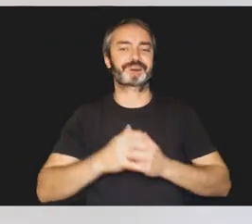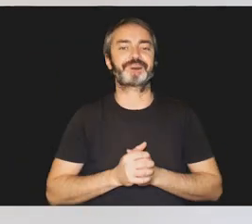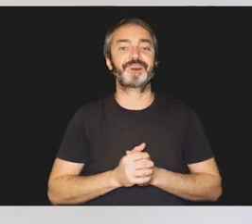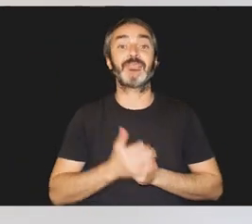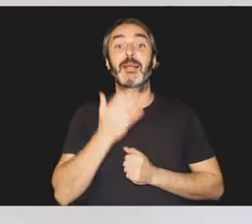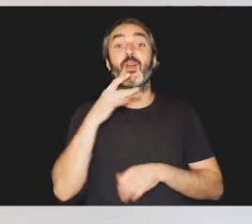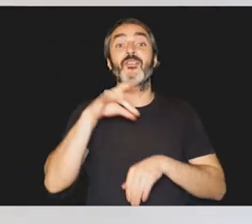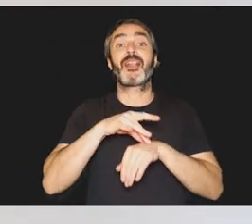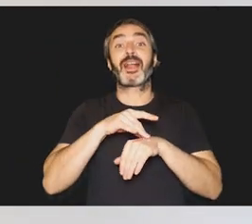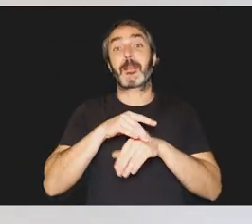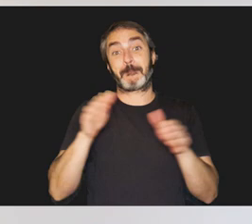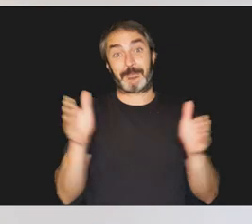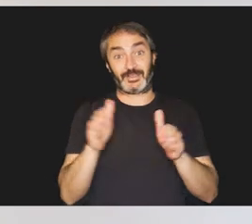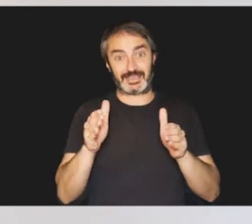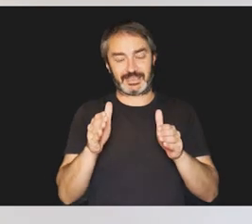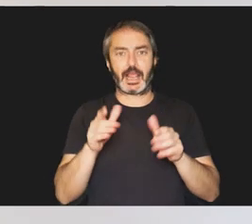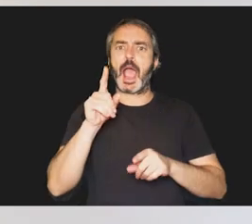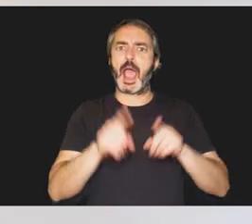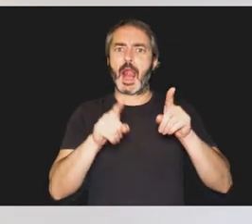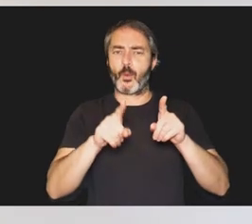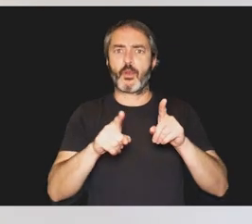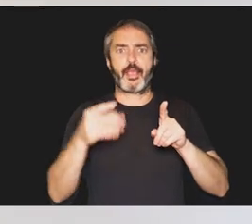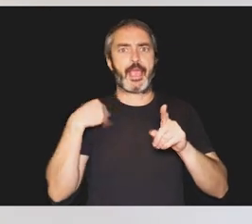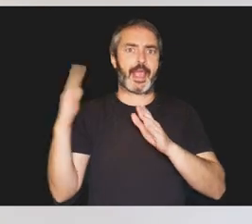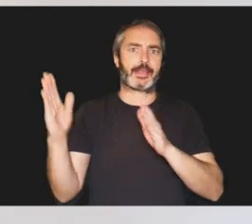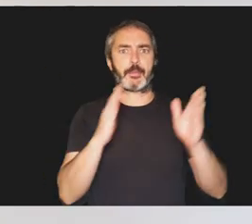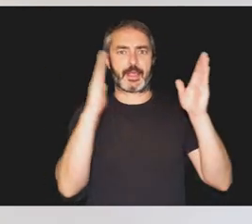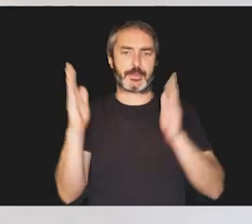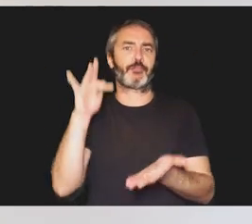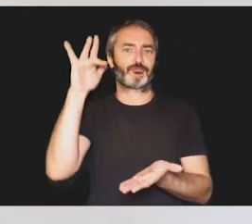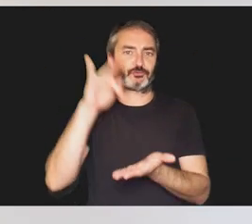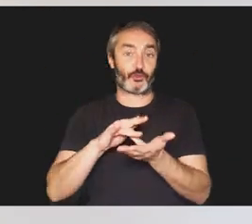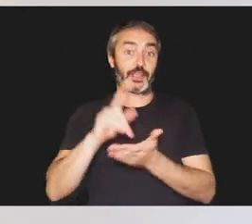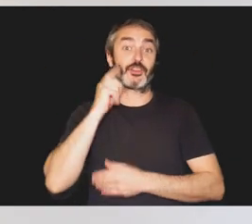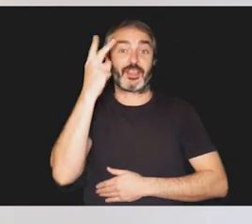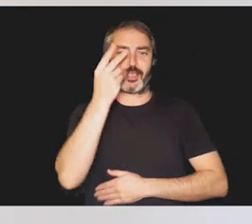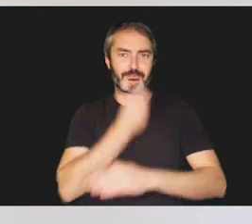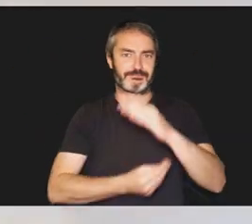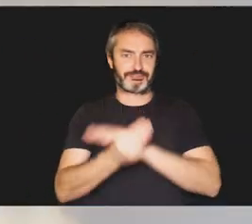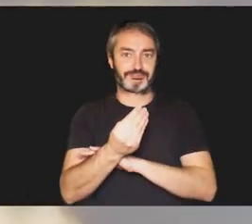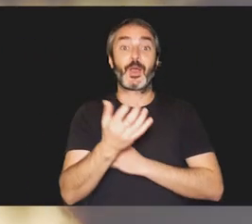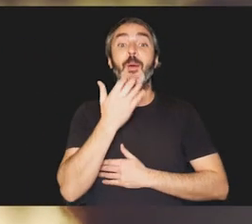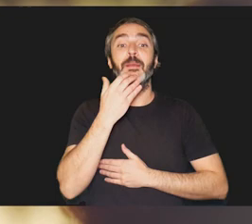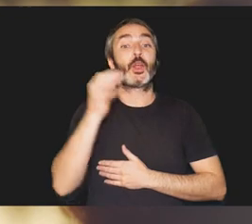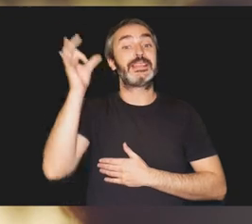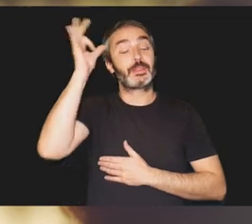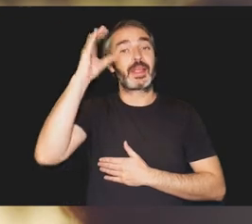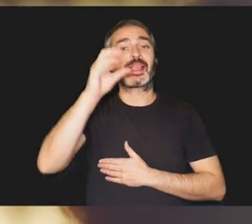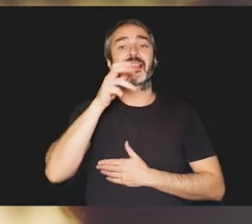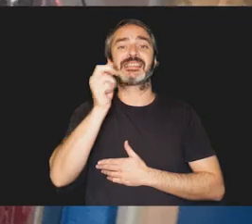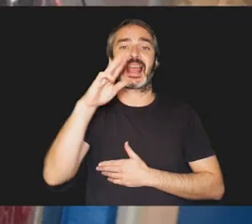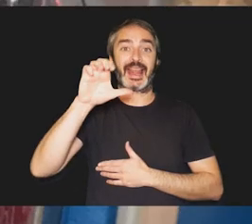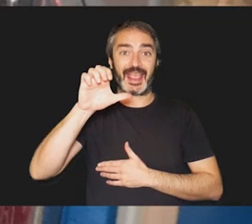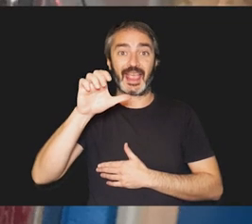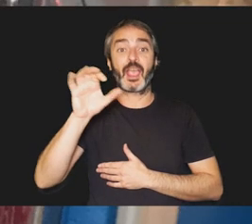En el caso de las enfermedades minoritarias, algunas se manifiestan en esta etapa, dando lugar a la sordoceguera congénita. Es el caso del síndrome de